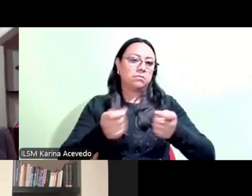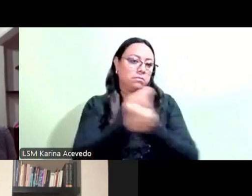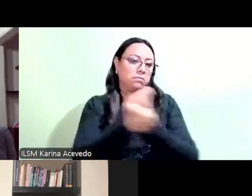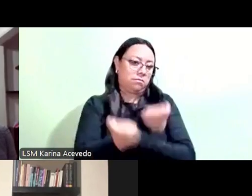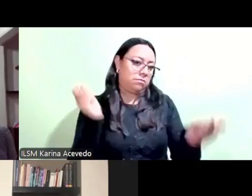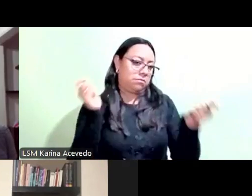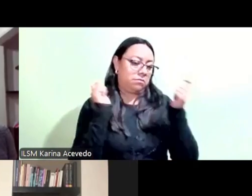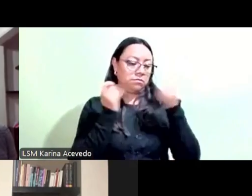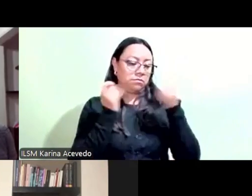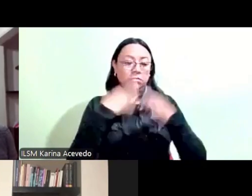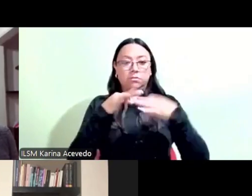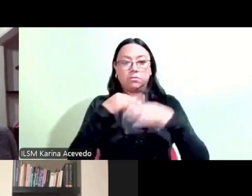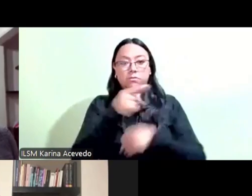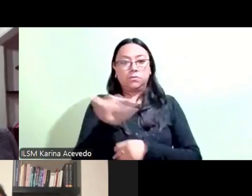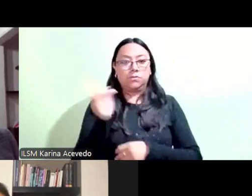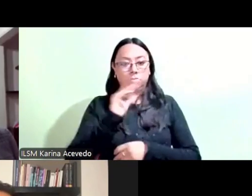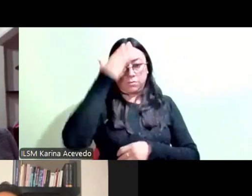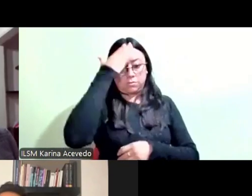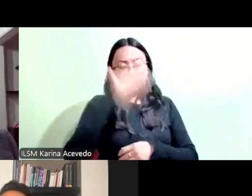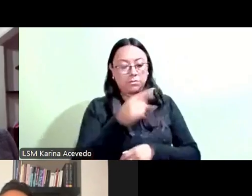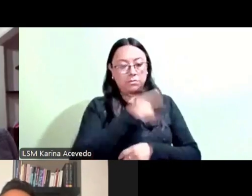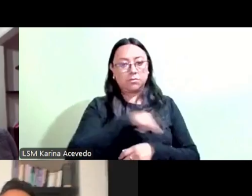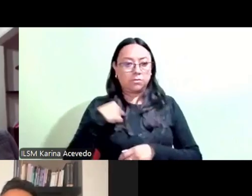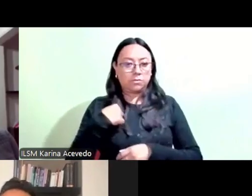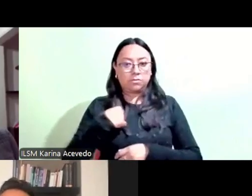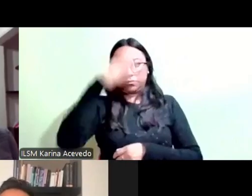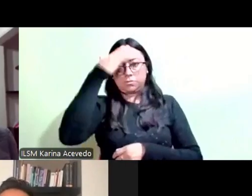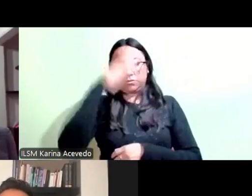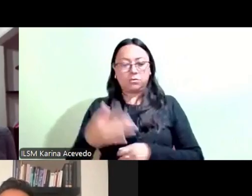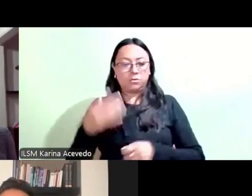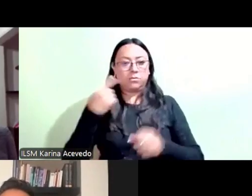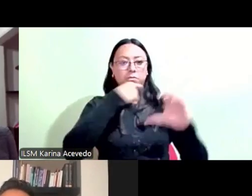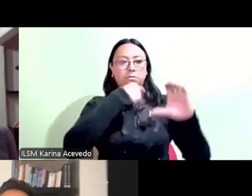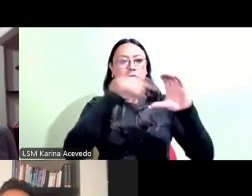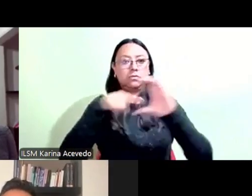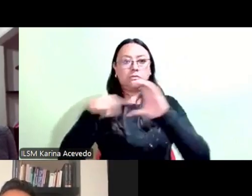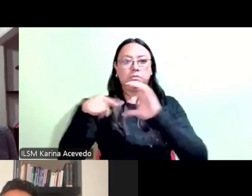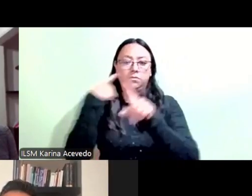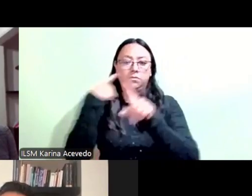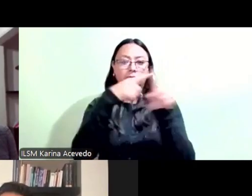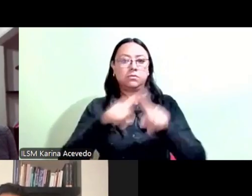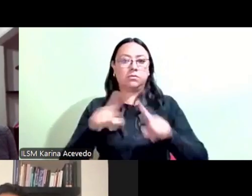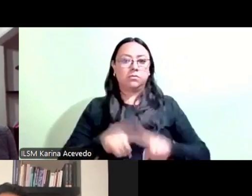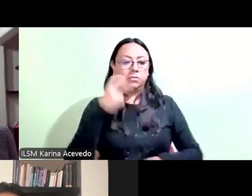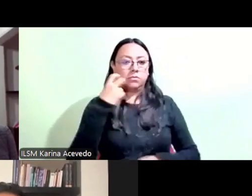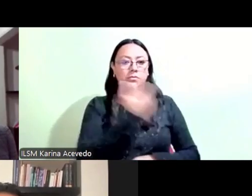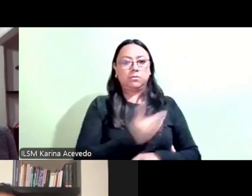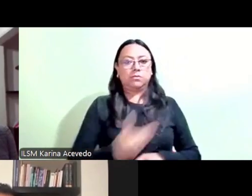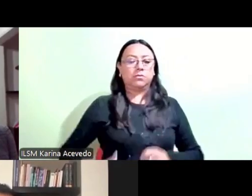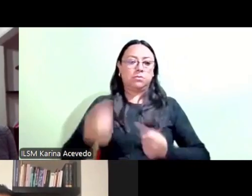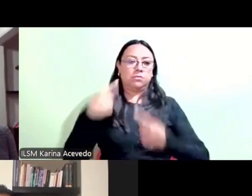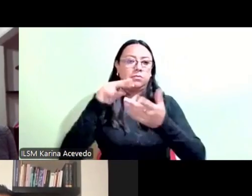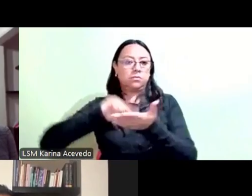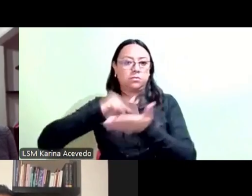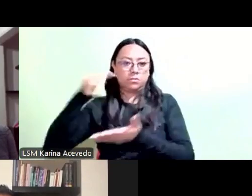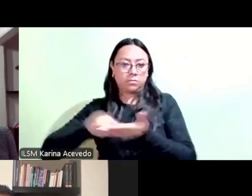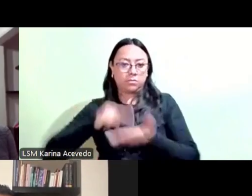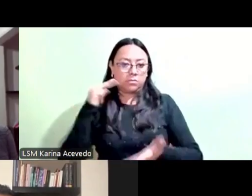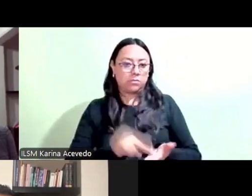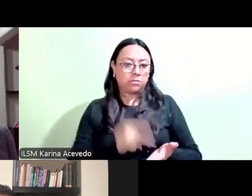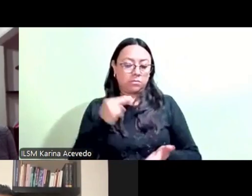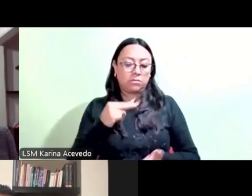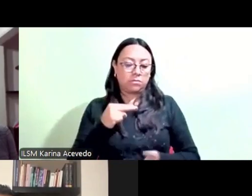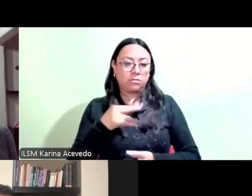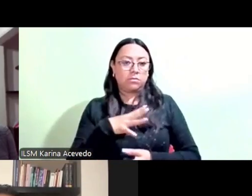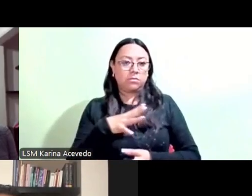de su conocimiento, en días recientes recibimos en los correos institucionales y en esta presidencia algunos escritos firmados por algunos vecinos de